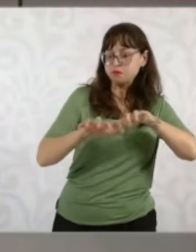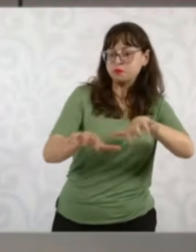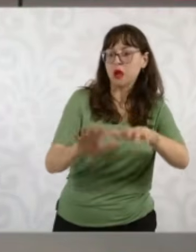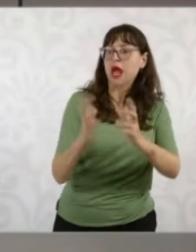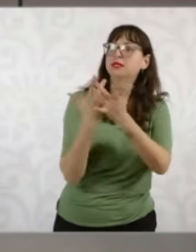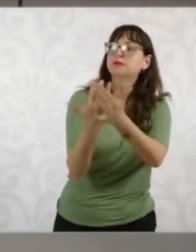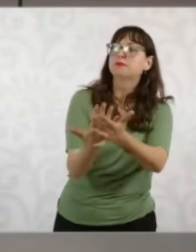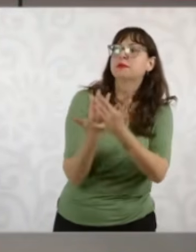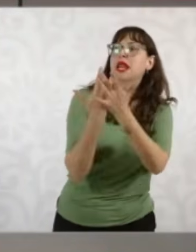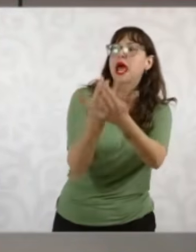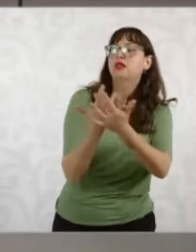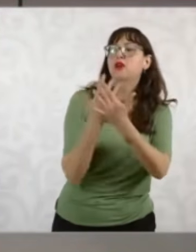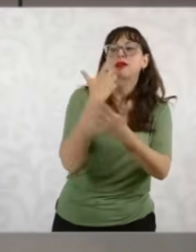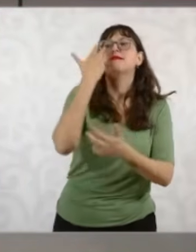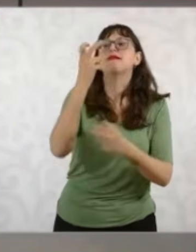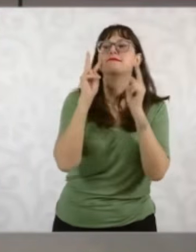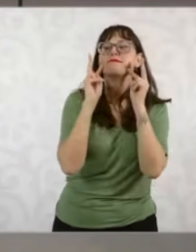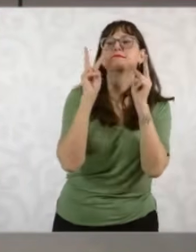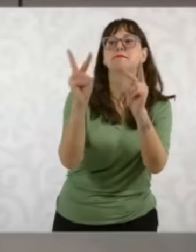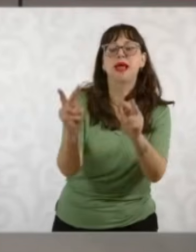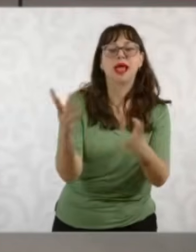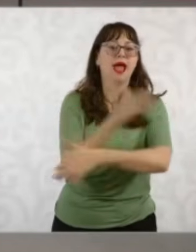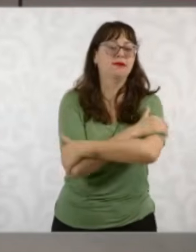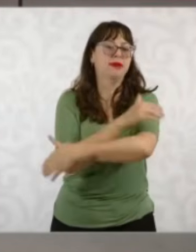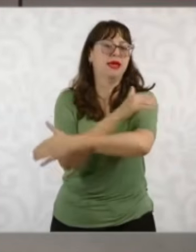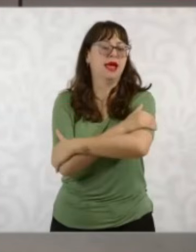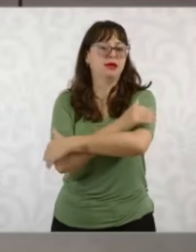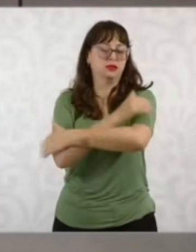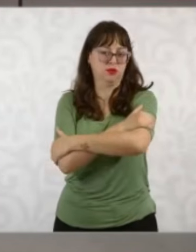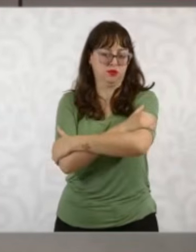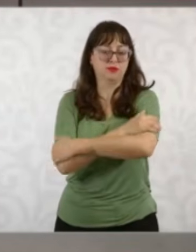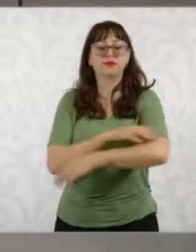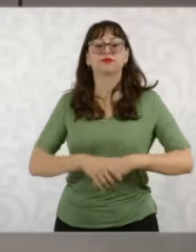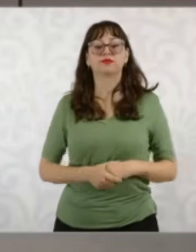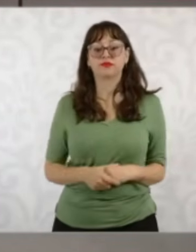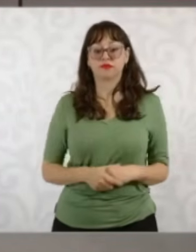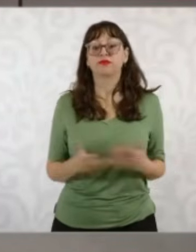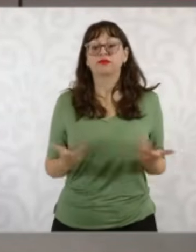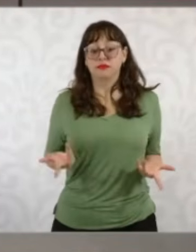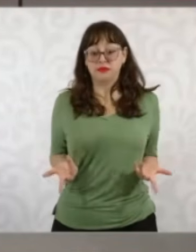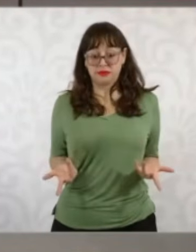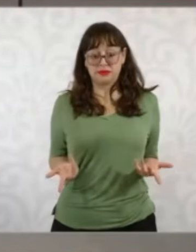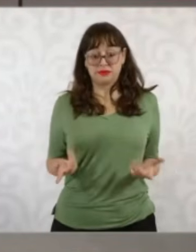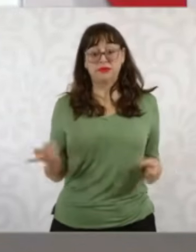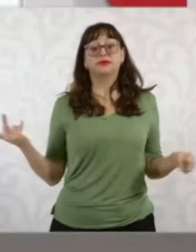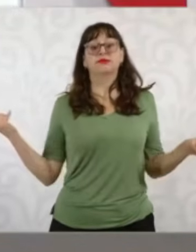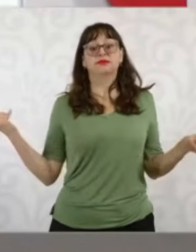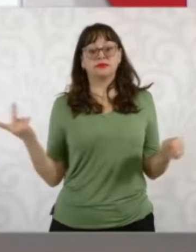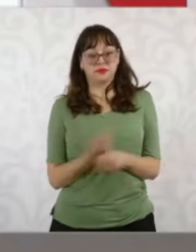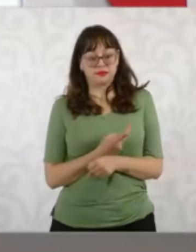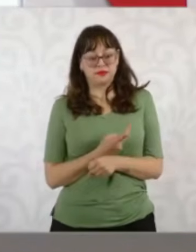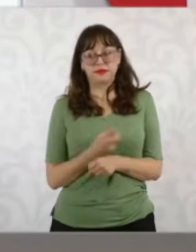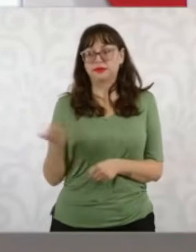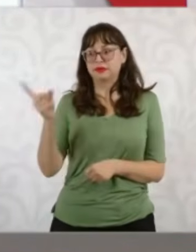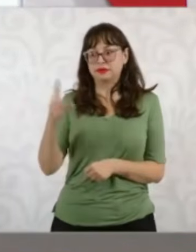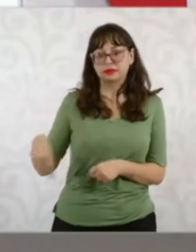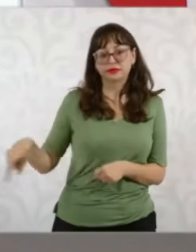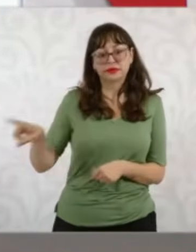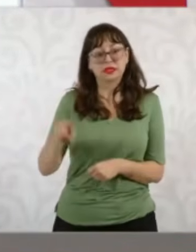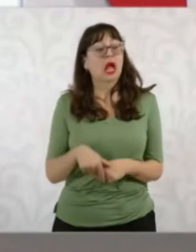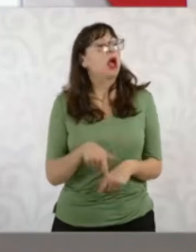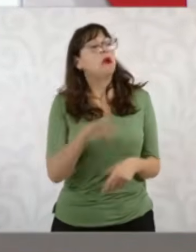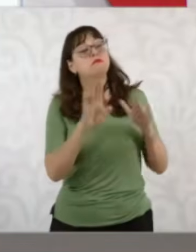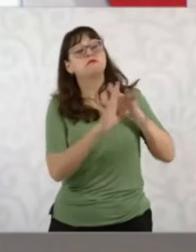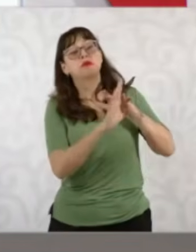poderla ver y recibir en el aeropuerto. Y entonces empieza la narrativa. Por un lado, que si eran